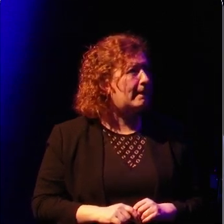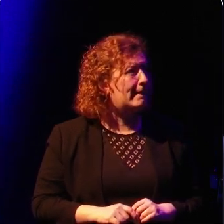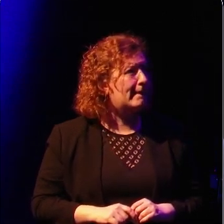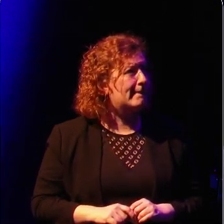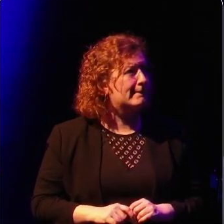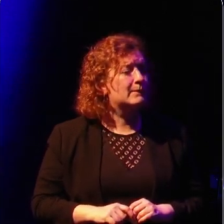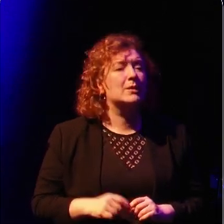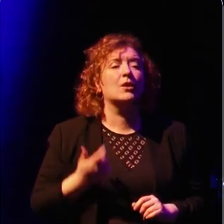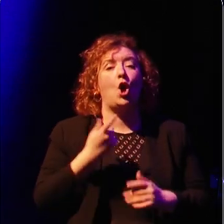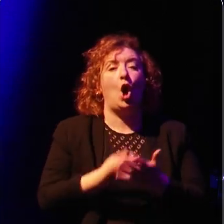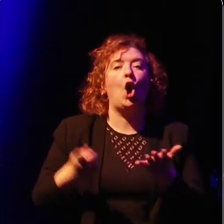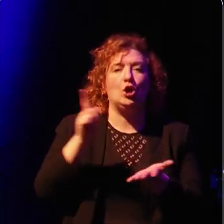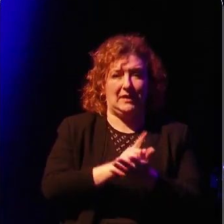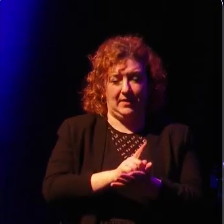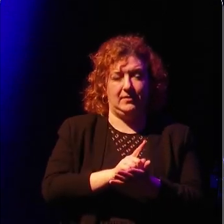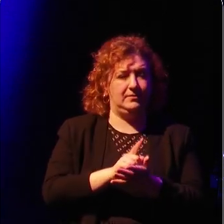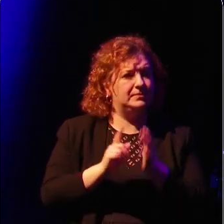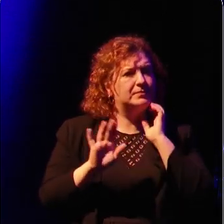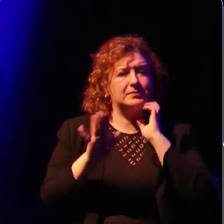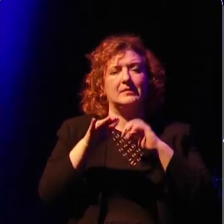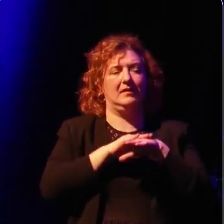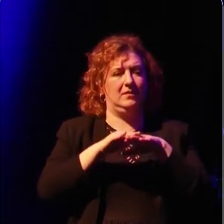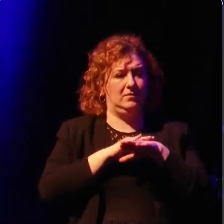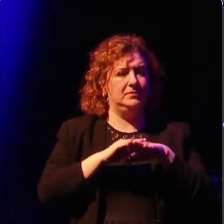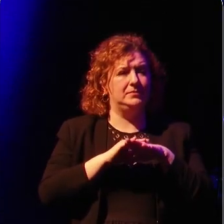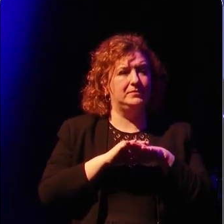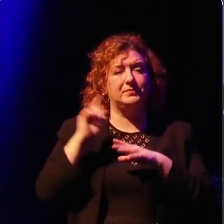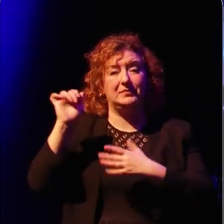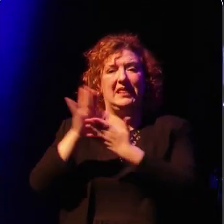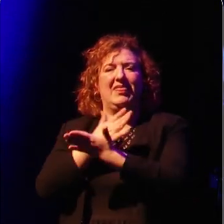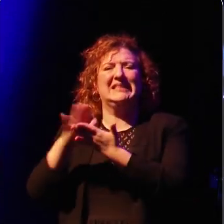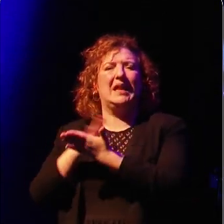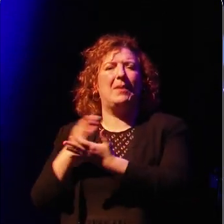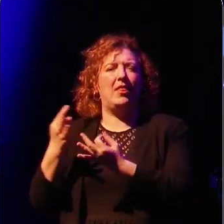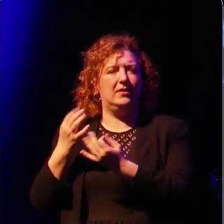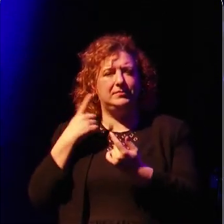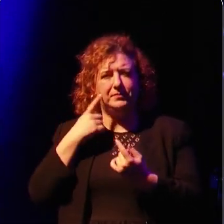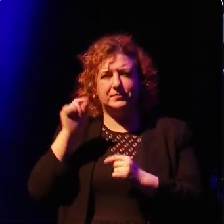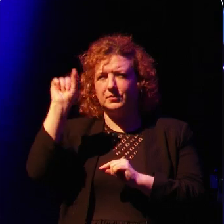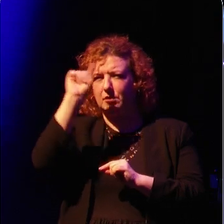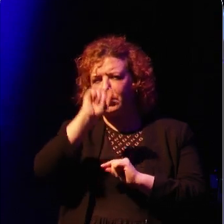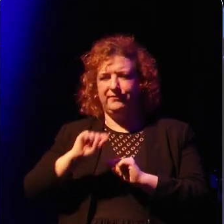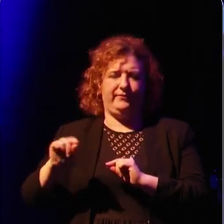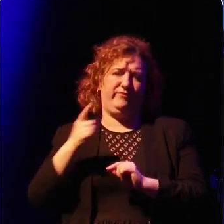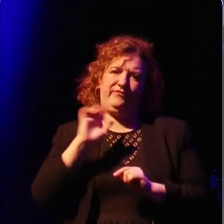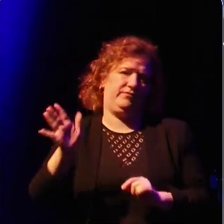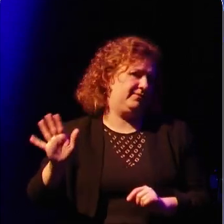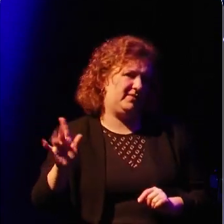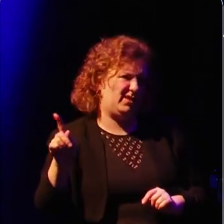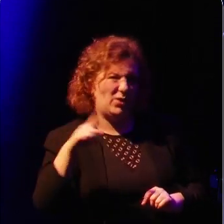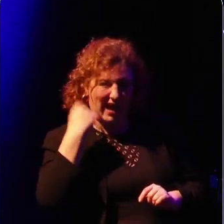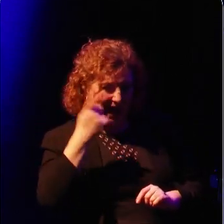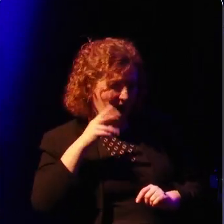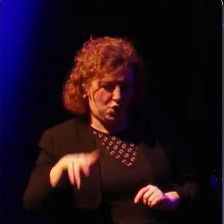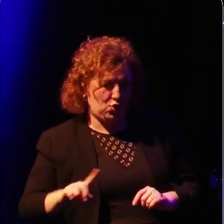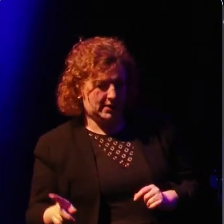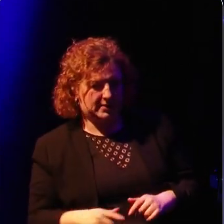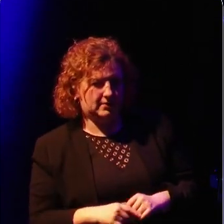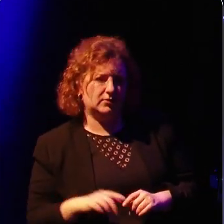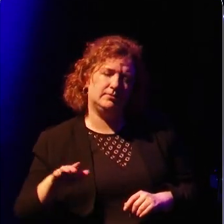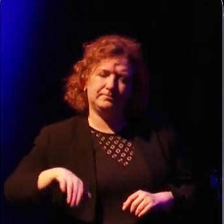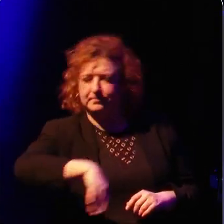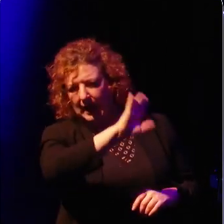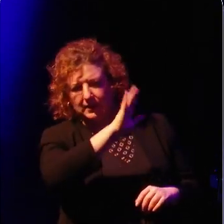cuando eso lo vuelvo a hacer? Bueno, perdón, el discriminador lo primero que hace, ve esos puntos y le dice, no, tío, esto no es una cara.